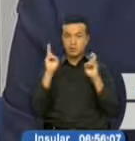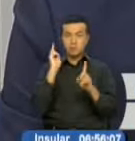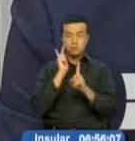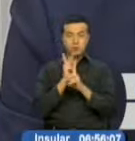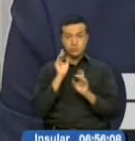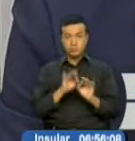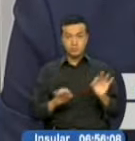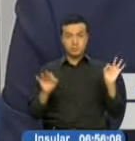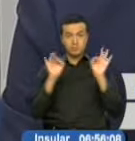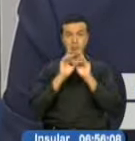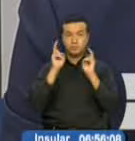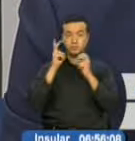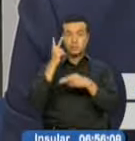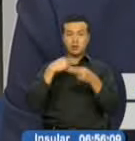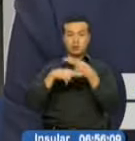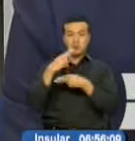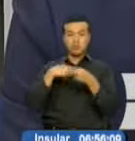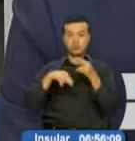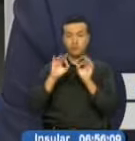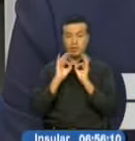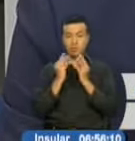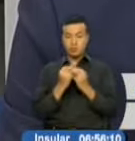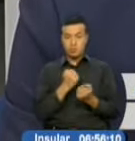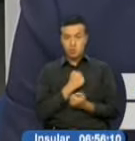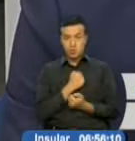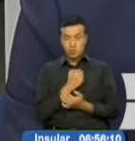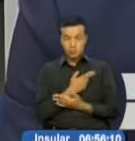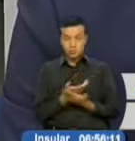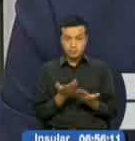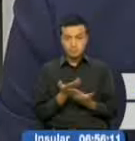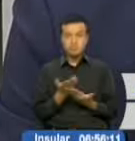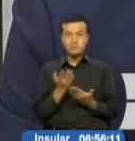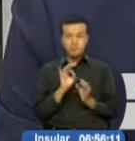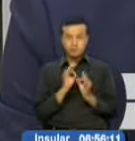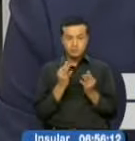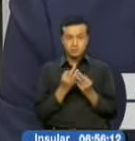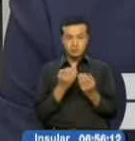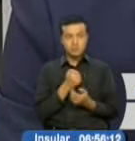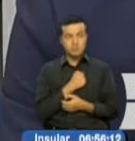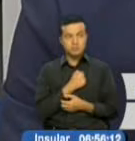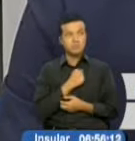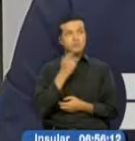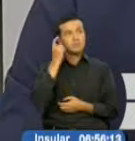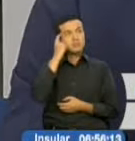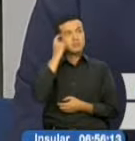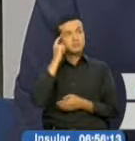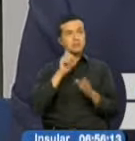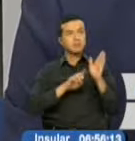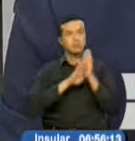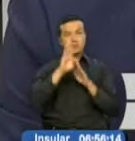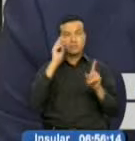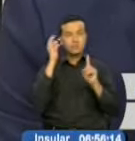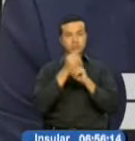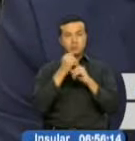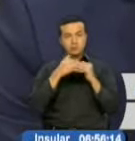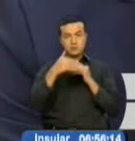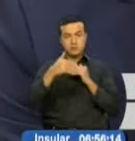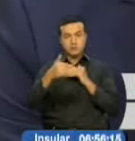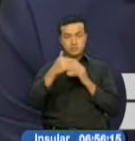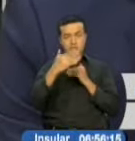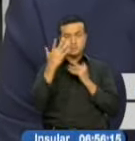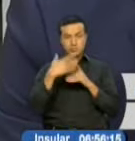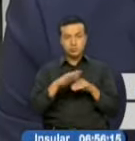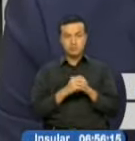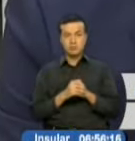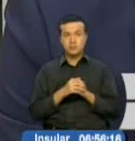principal el tema de emprendimiento familiar y cómo logramos como familia empresarial ser exitoso a largo plazo, traspasar esa